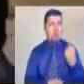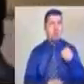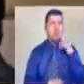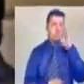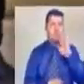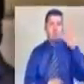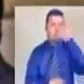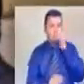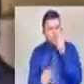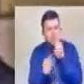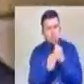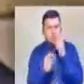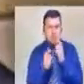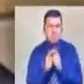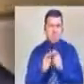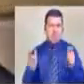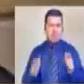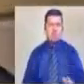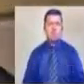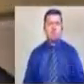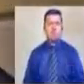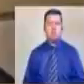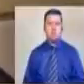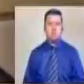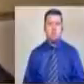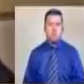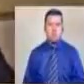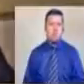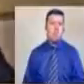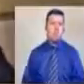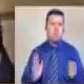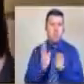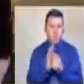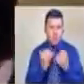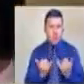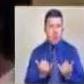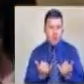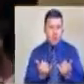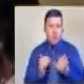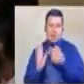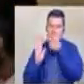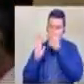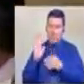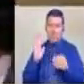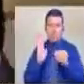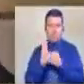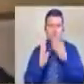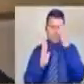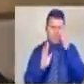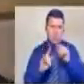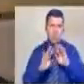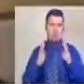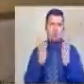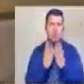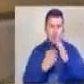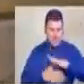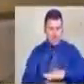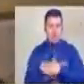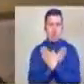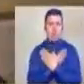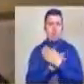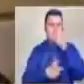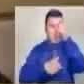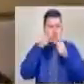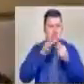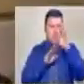tuvo el respaldo mayoritario. Por eso hoy, esta refrendación también en el Congreso de la República y en la